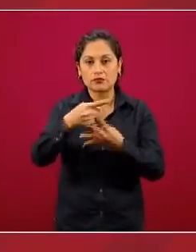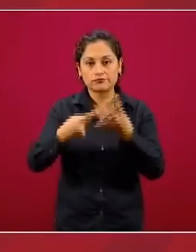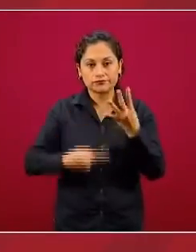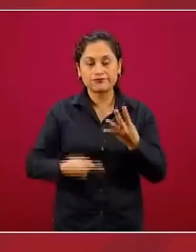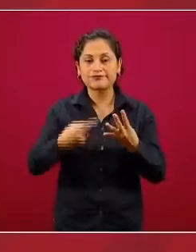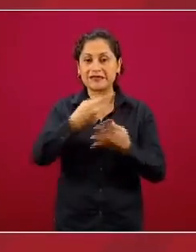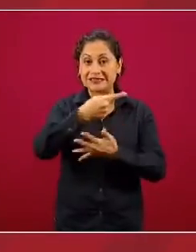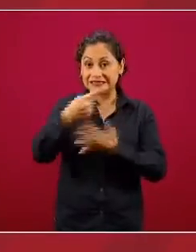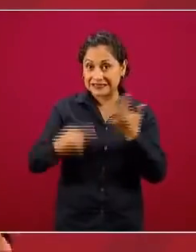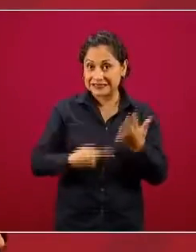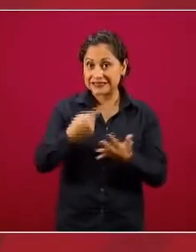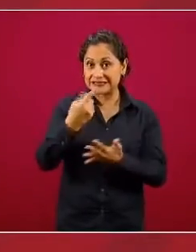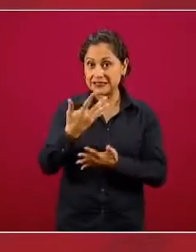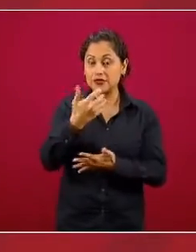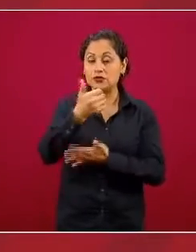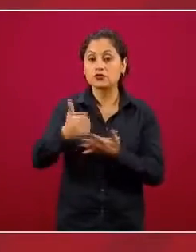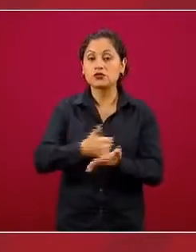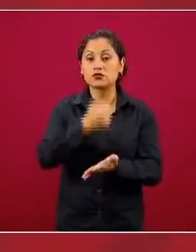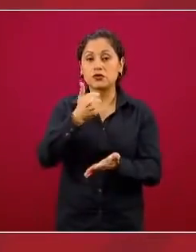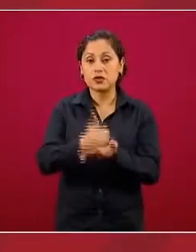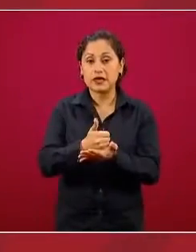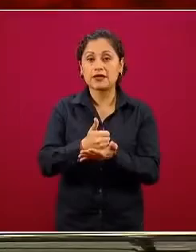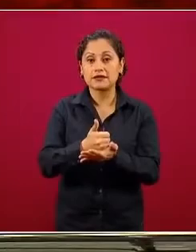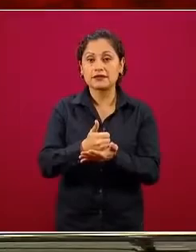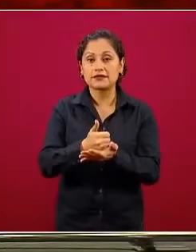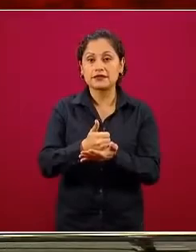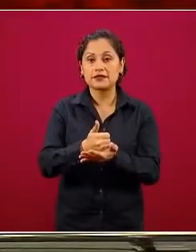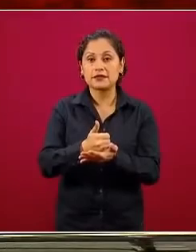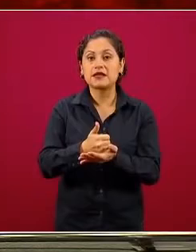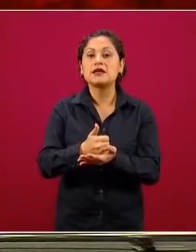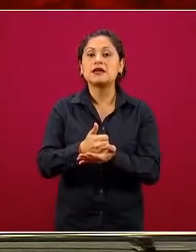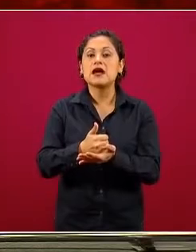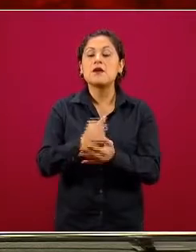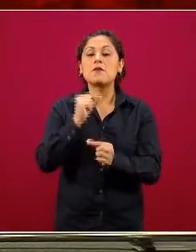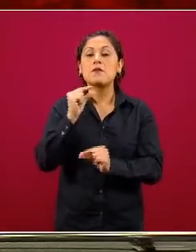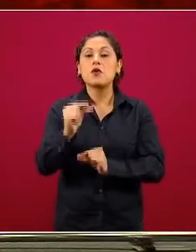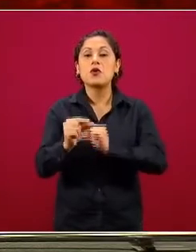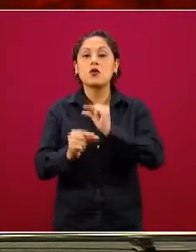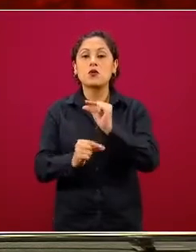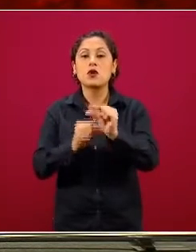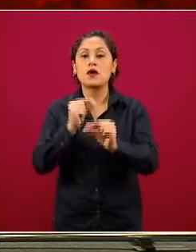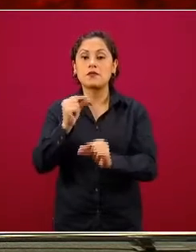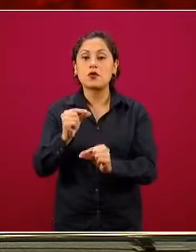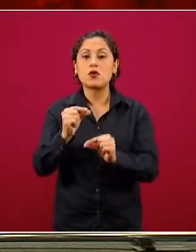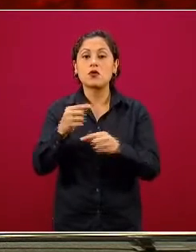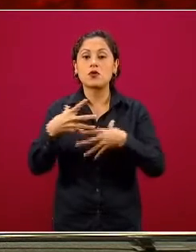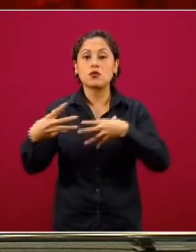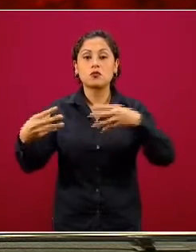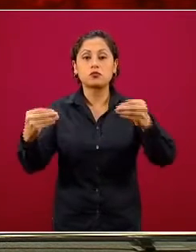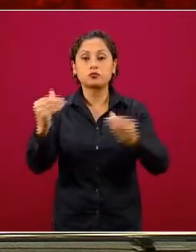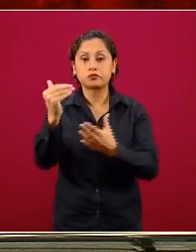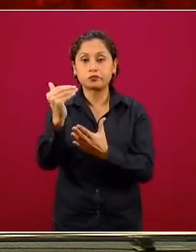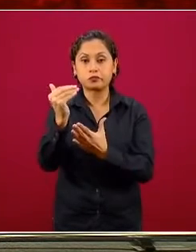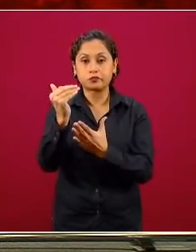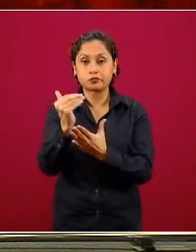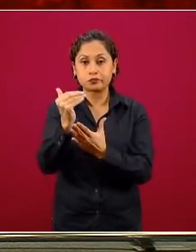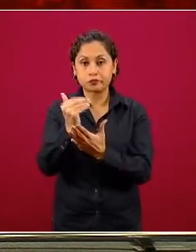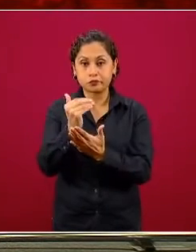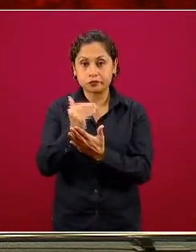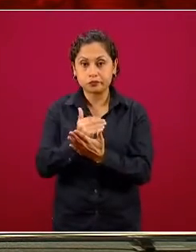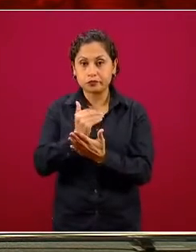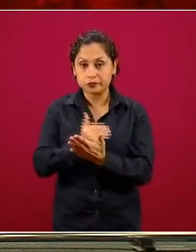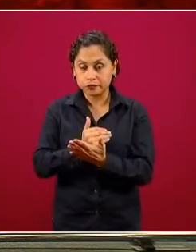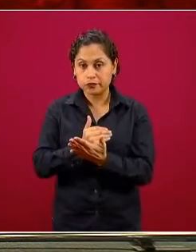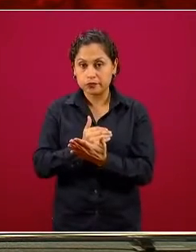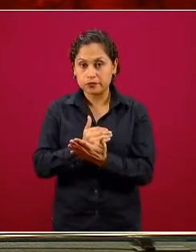5 ciudades, muy próximamente también la Ciudad de México, van a empezar a tener menos y menos y menos y menos casos, cuando